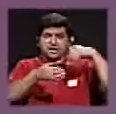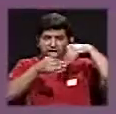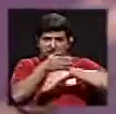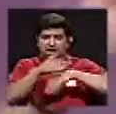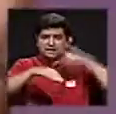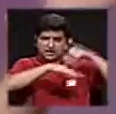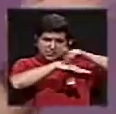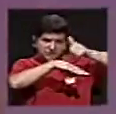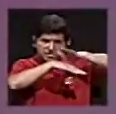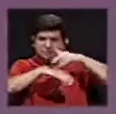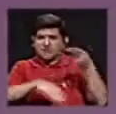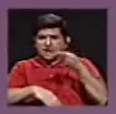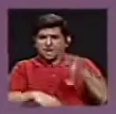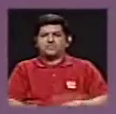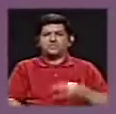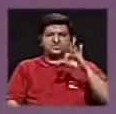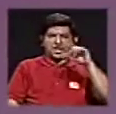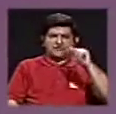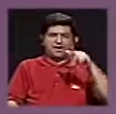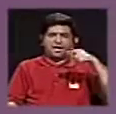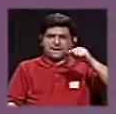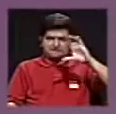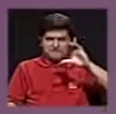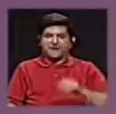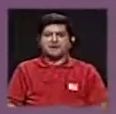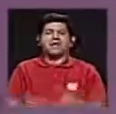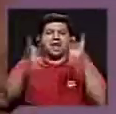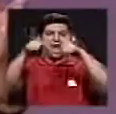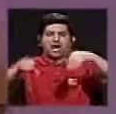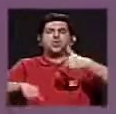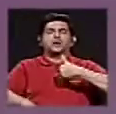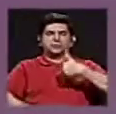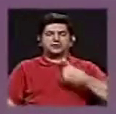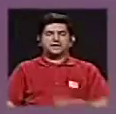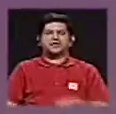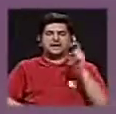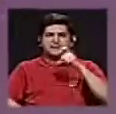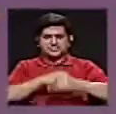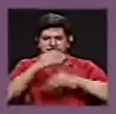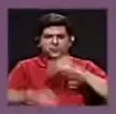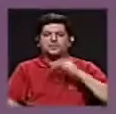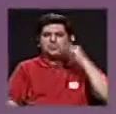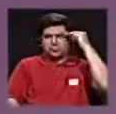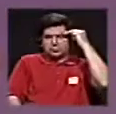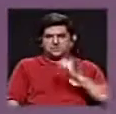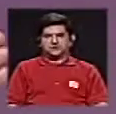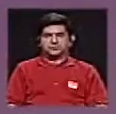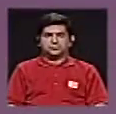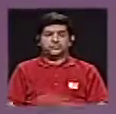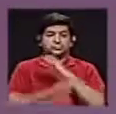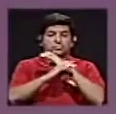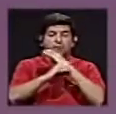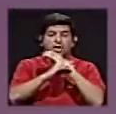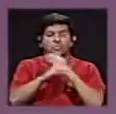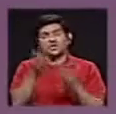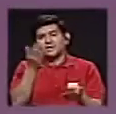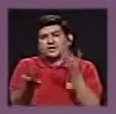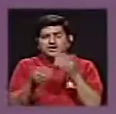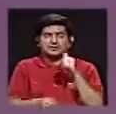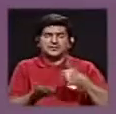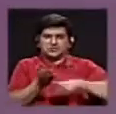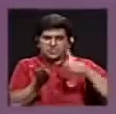digamos de ambas partes de frente amplio- partición ciudadana hay acuerdo es verdad que se tienen que madurar también de precisamente pues cuidaron a las espaldas un poco en